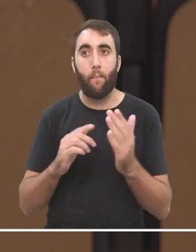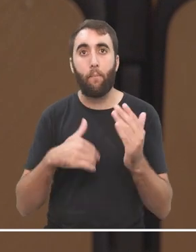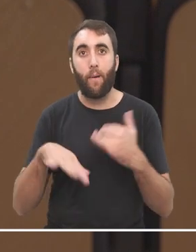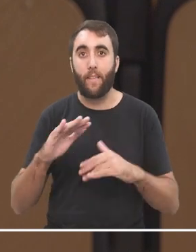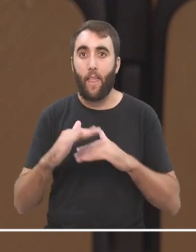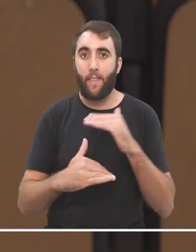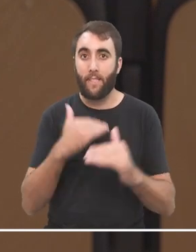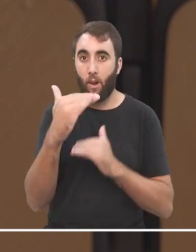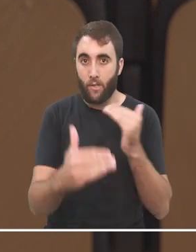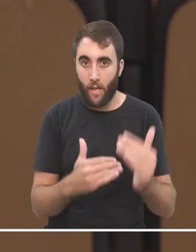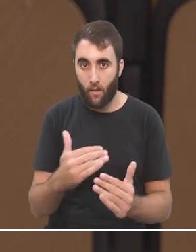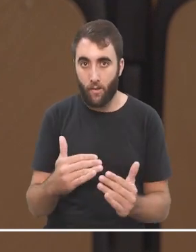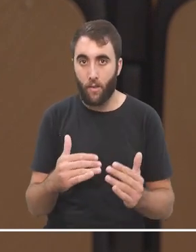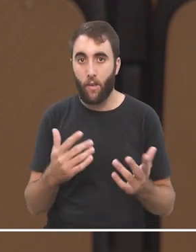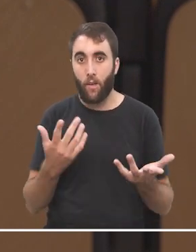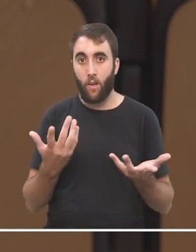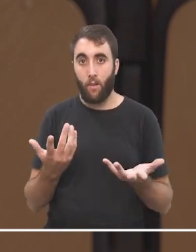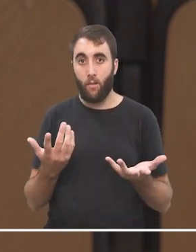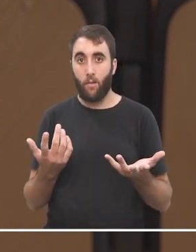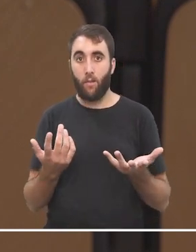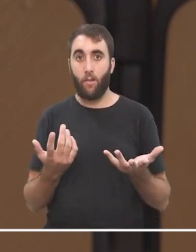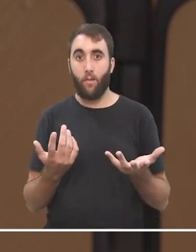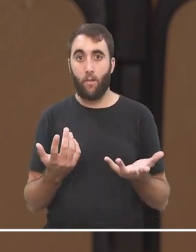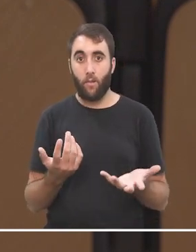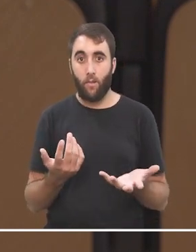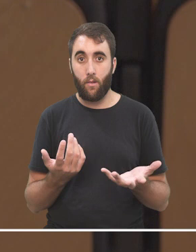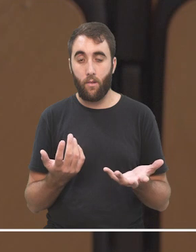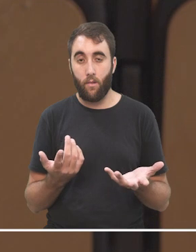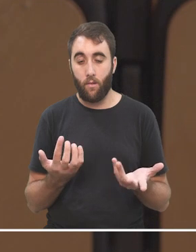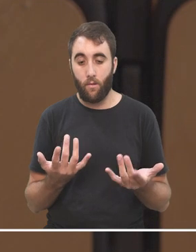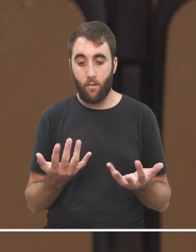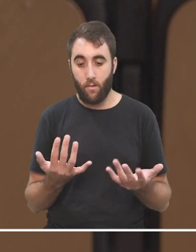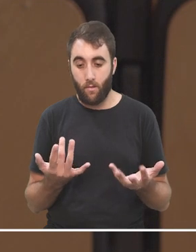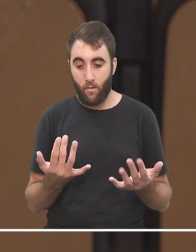y que no está siendo